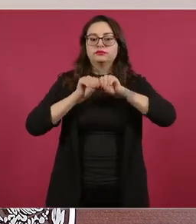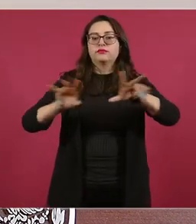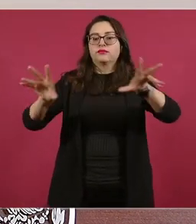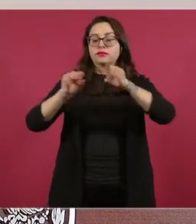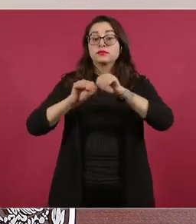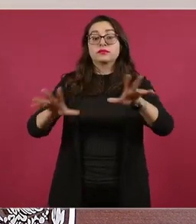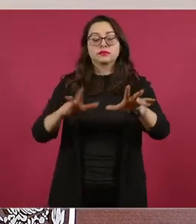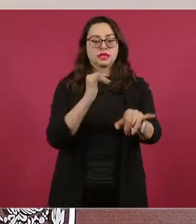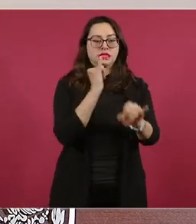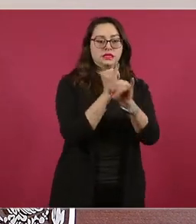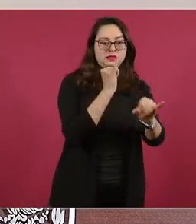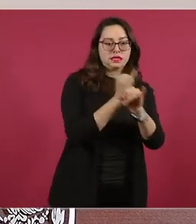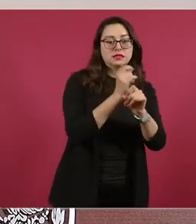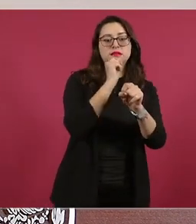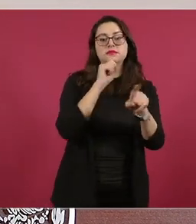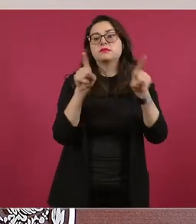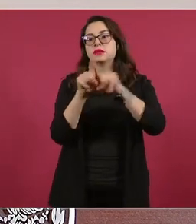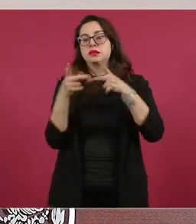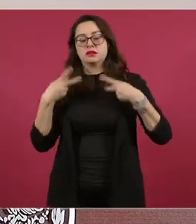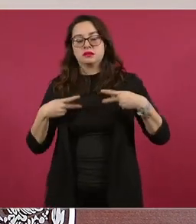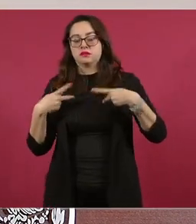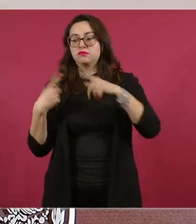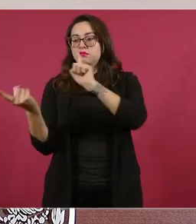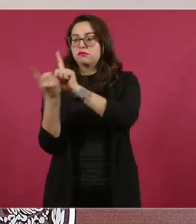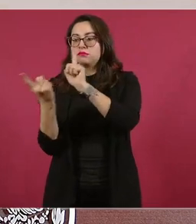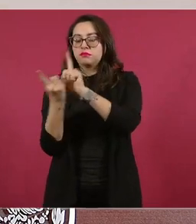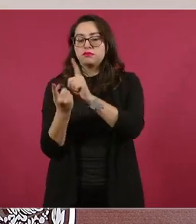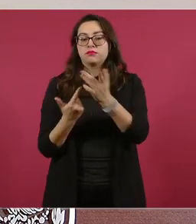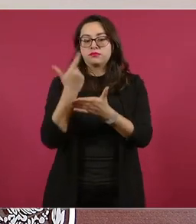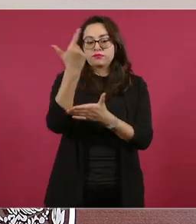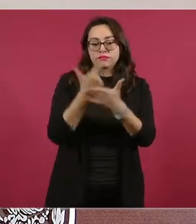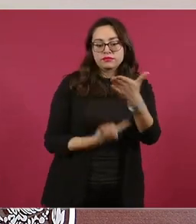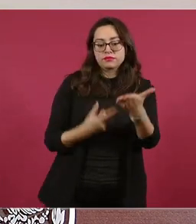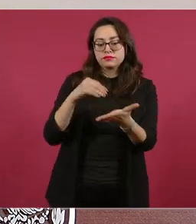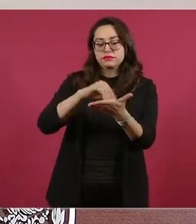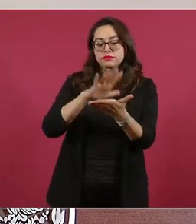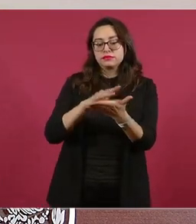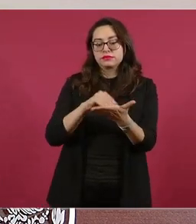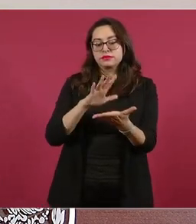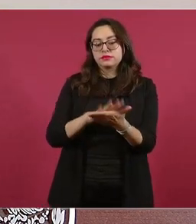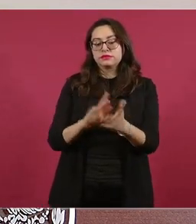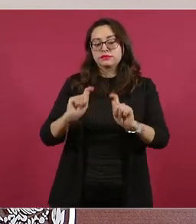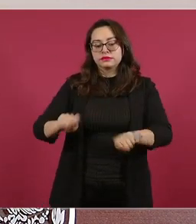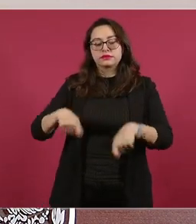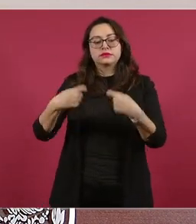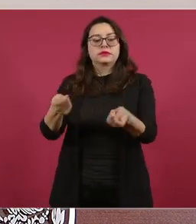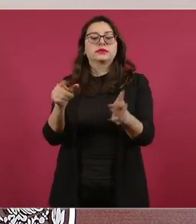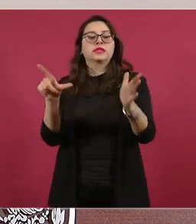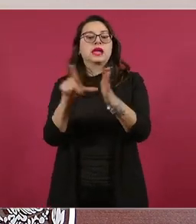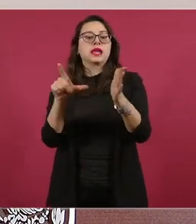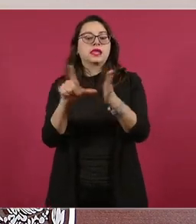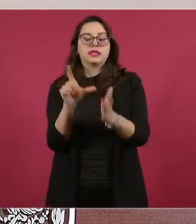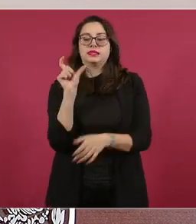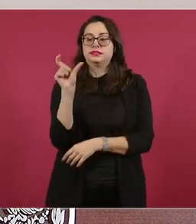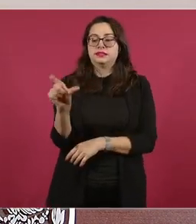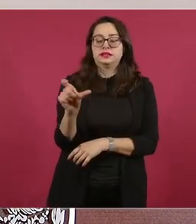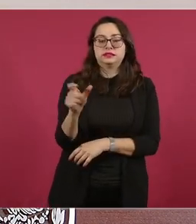como presencial, para que las personas cuenten con una credencial que los identifique